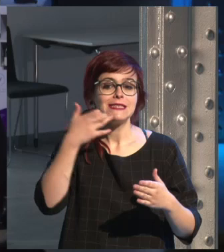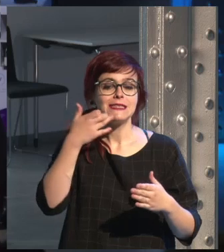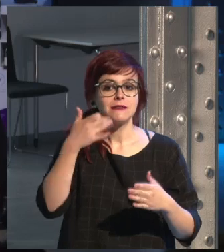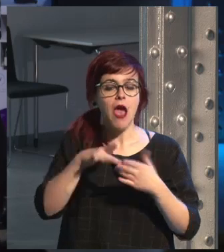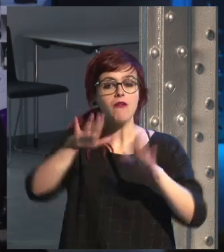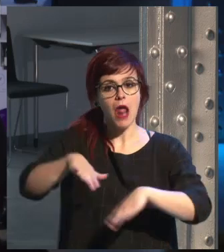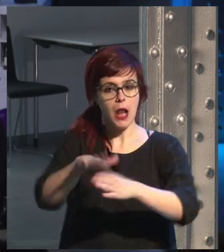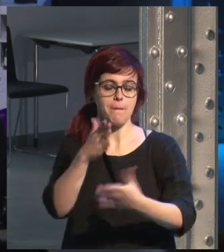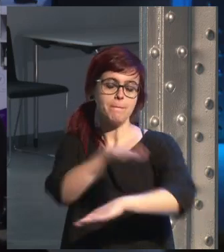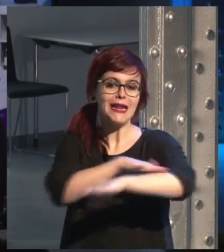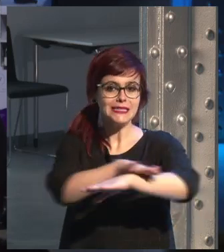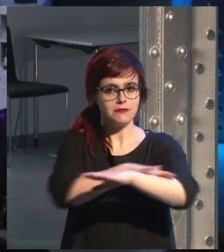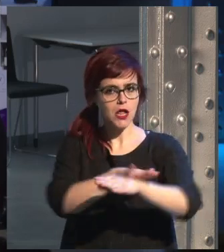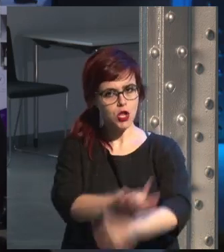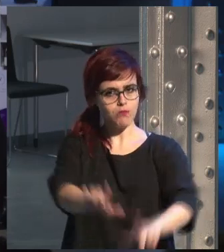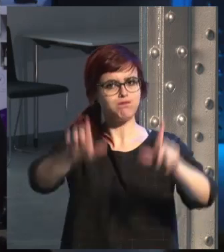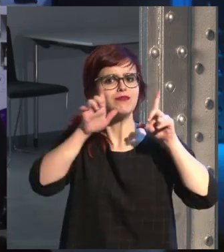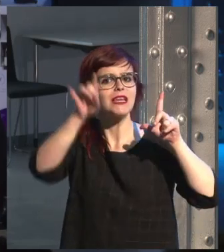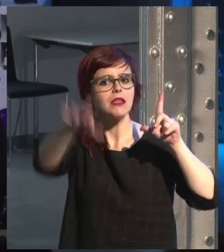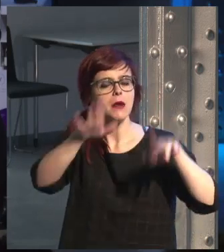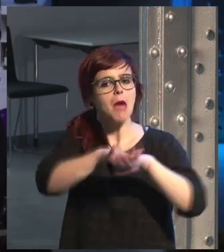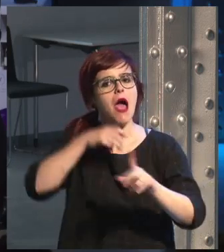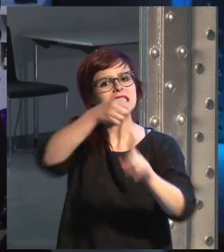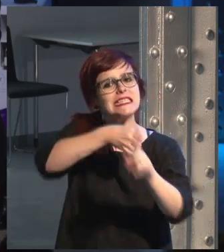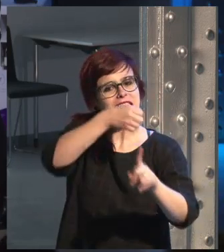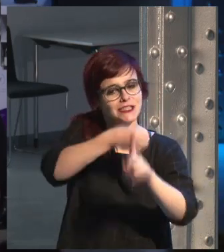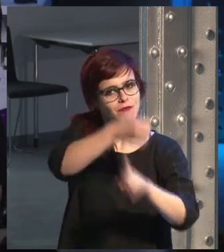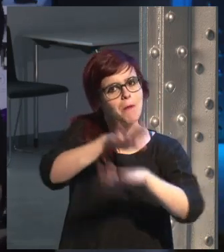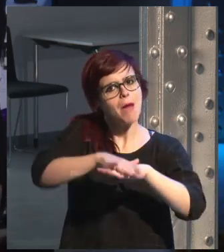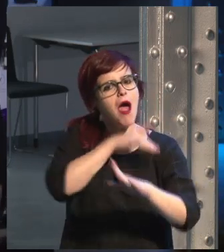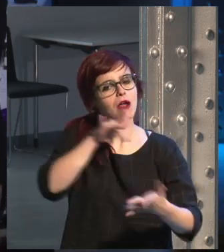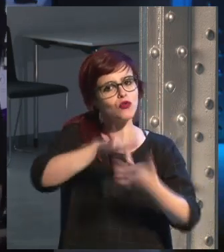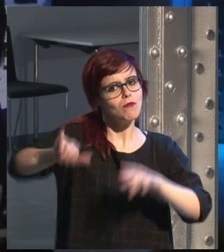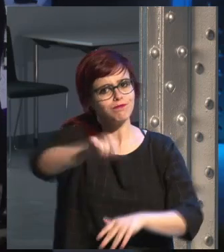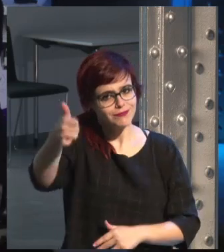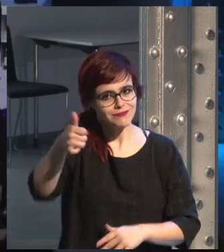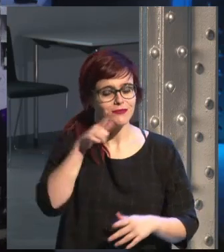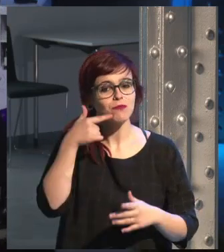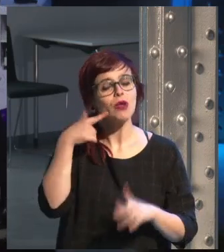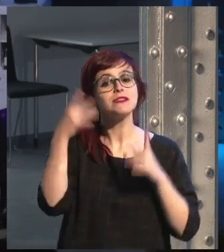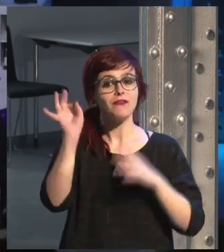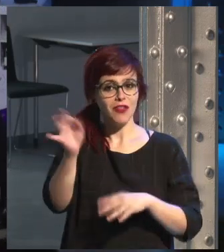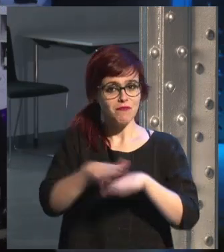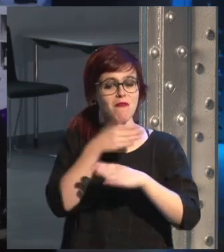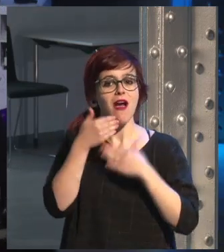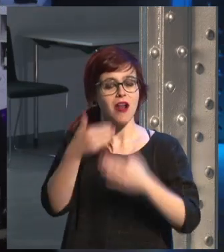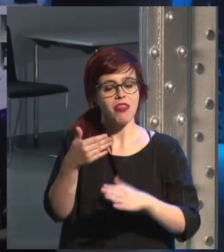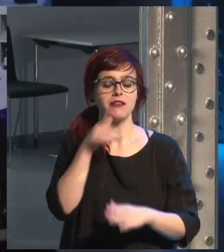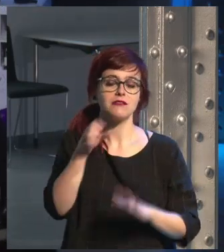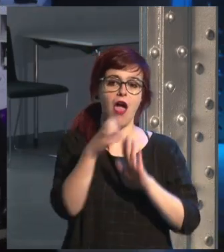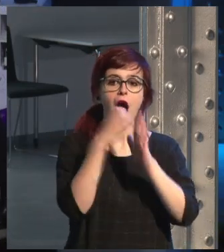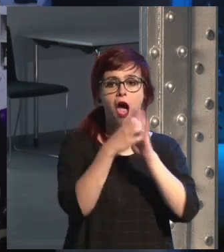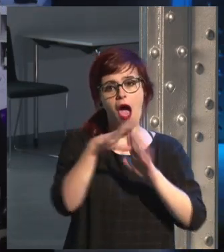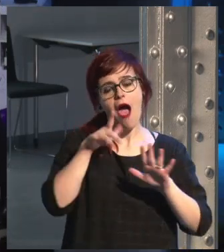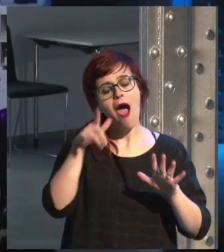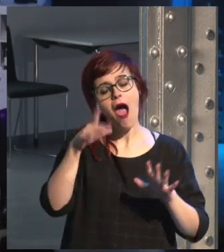la cartera al ministerio y a seguirle tocando las narices. Que es lo importante. Pues nada, desde luego el apoyo de Update lo tenéis, así